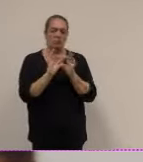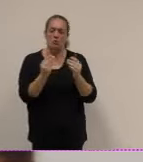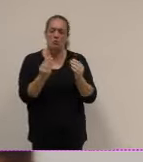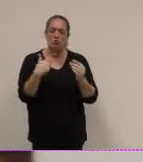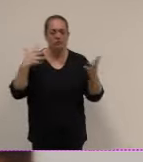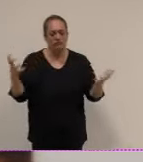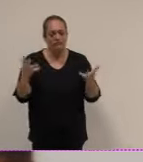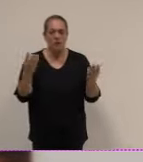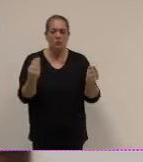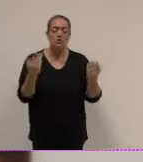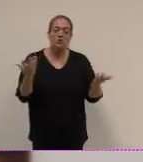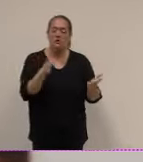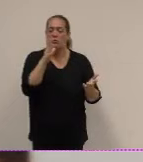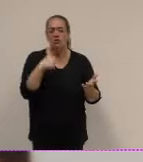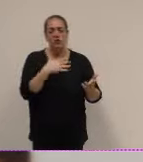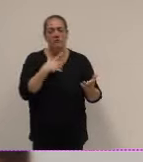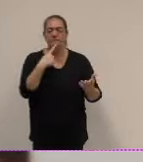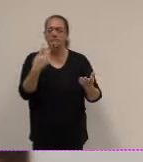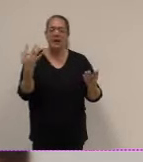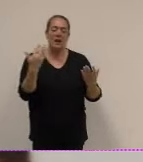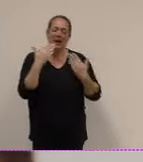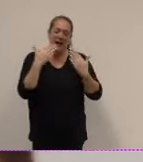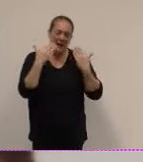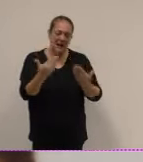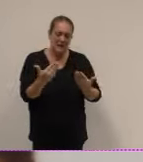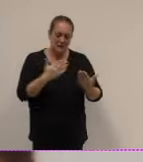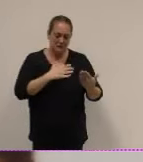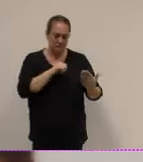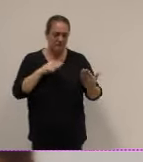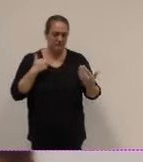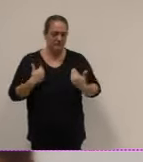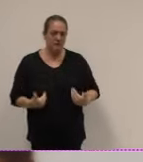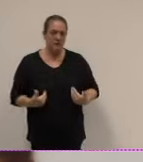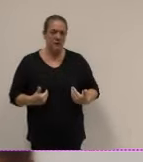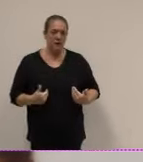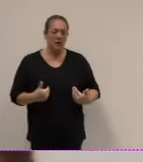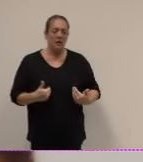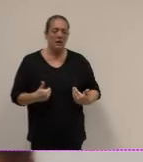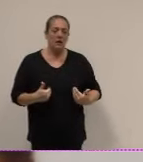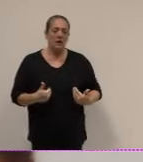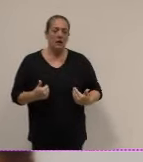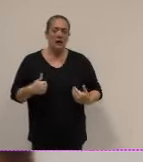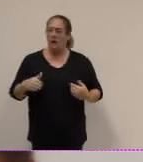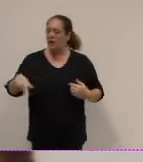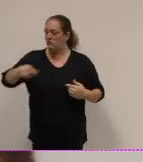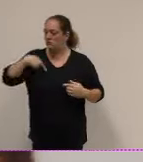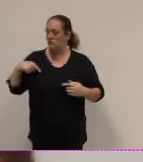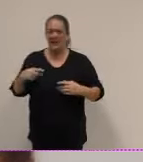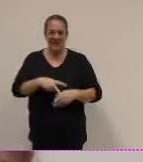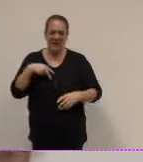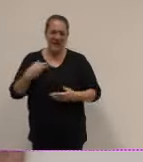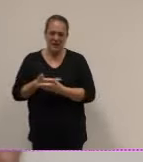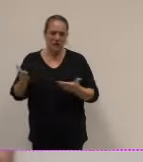anima mucho, y por tanto yo le quiero agradecer por mi parte, y estoy convencido de que nos lo podemos decir entre todos